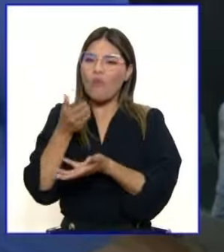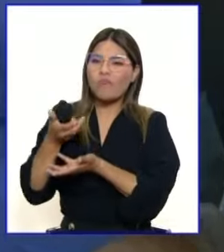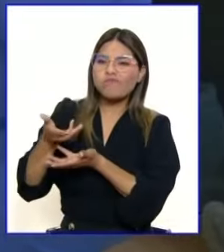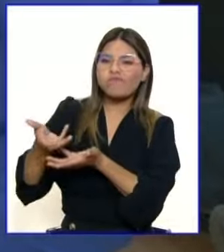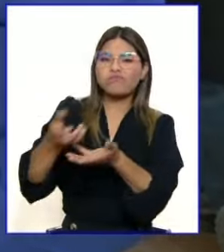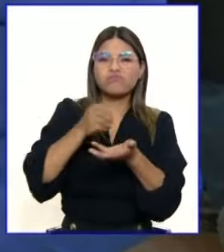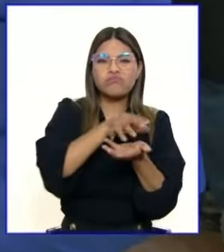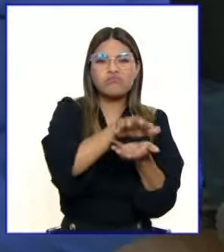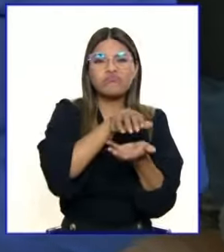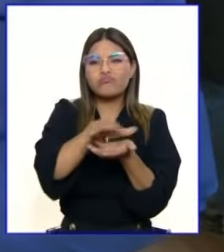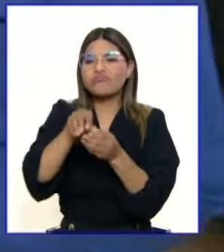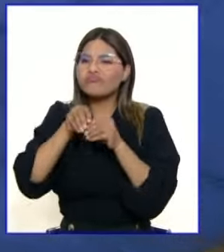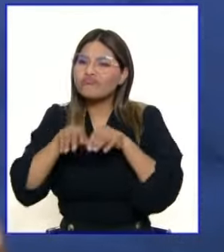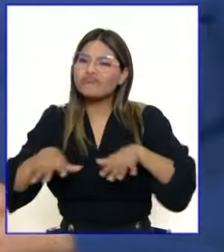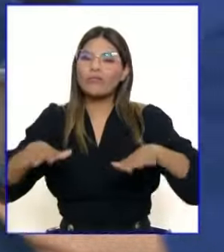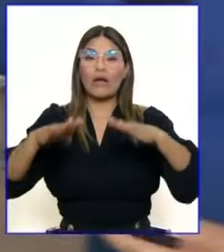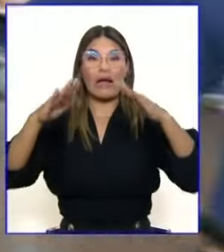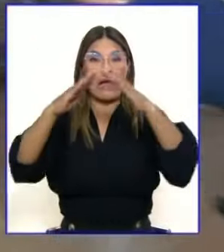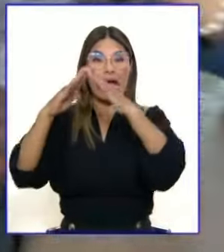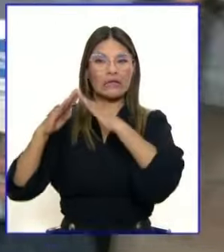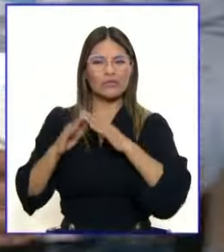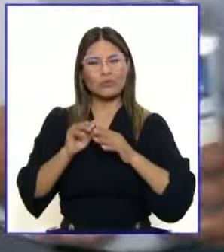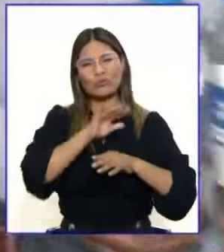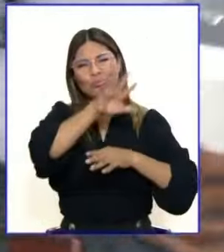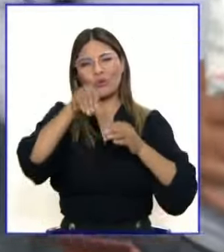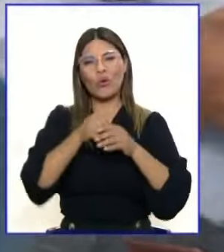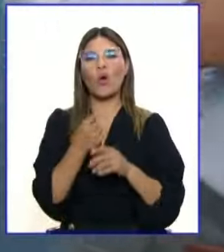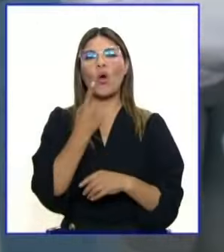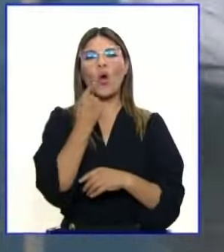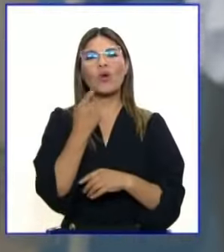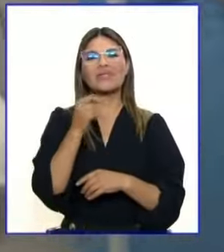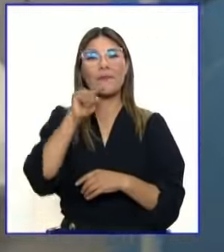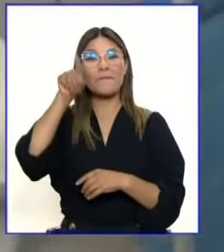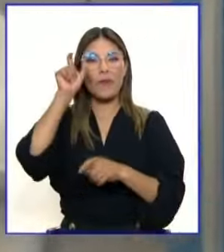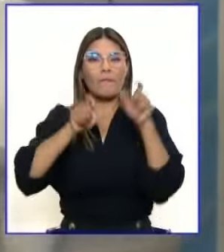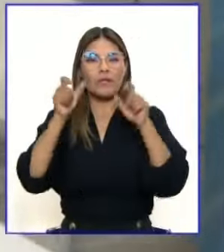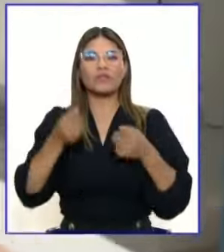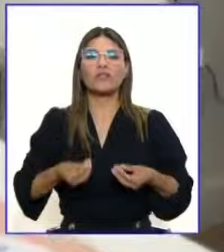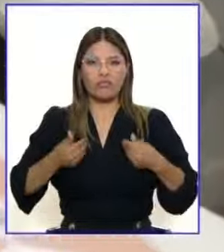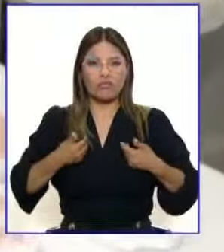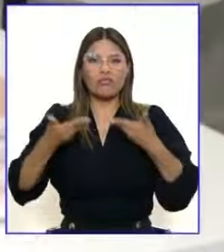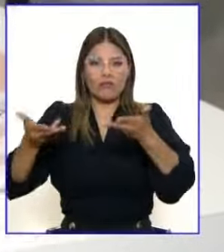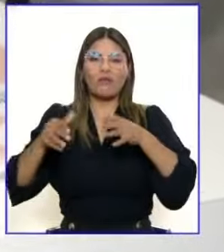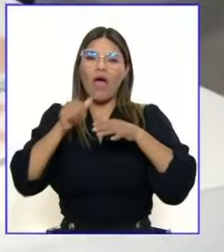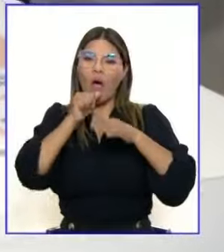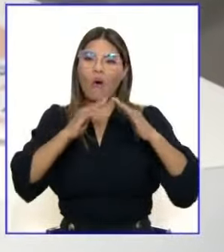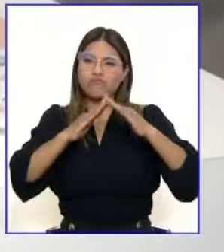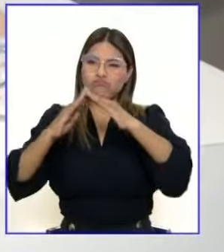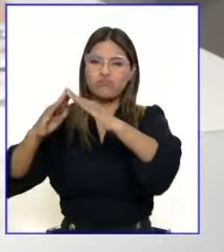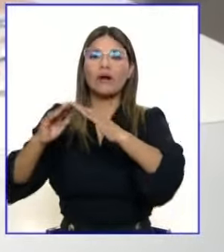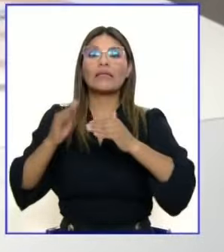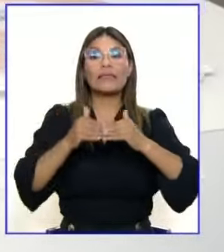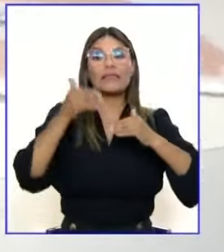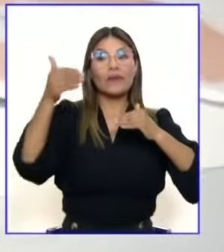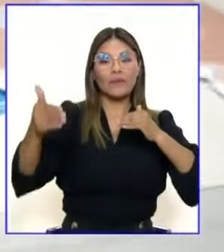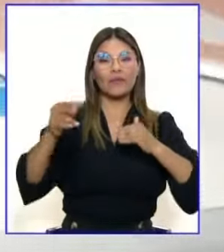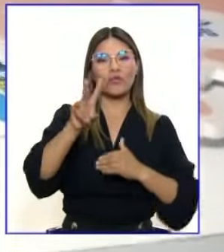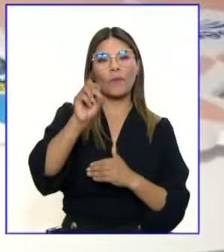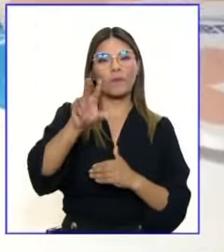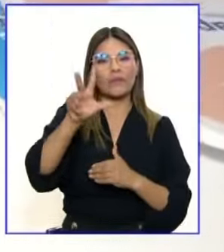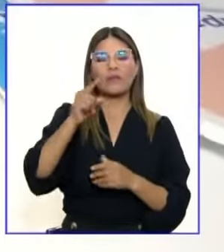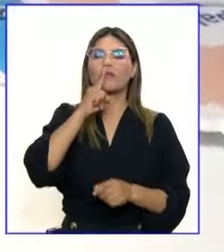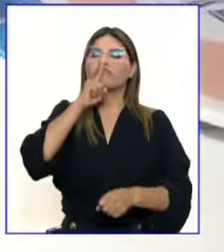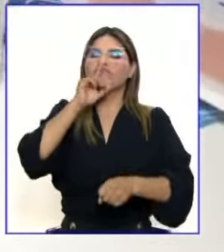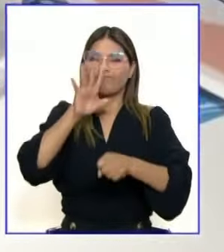potable y alcantarillado a casi 11 millones de ciudadanos y estamos comprometidos en cerrar nuestras brechas al 2030